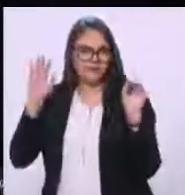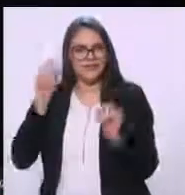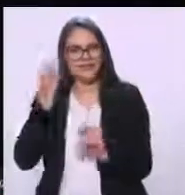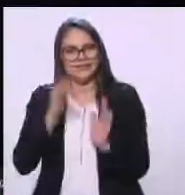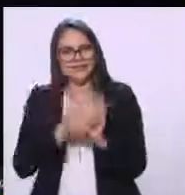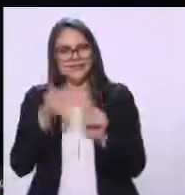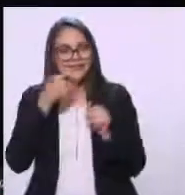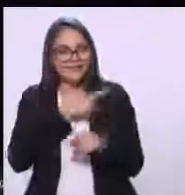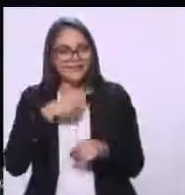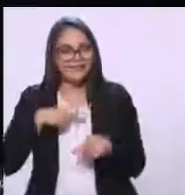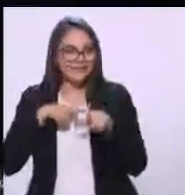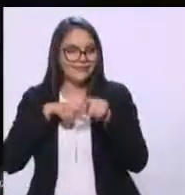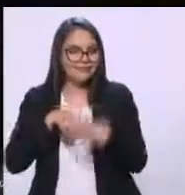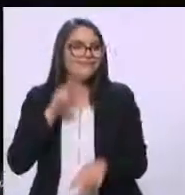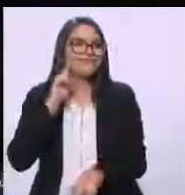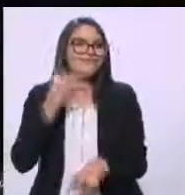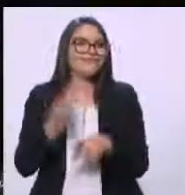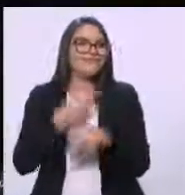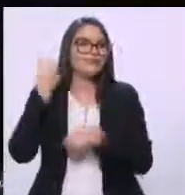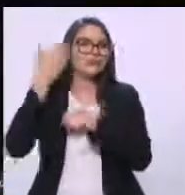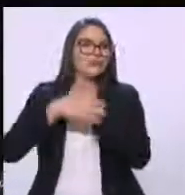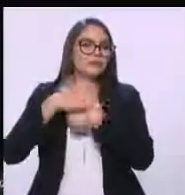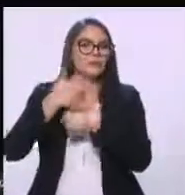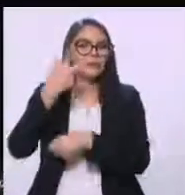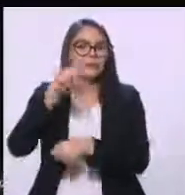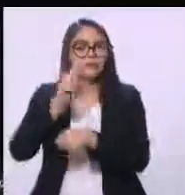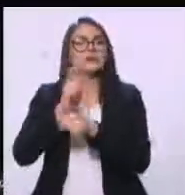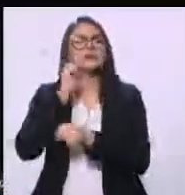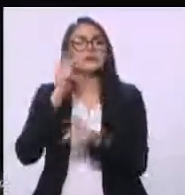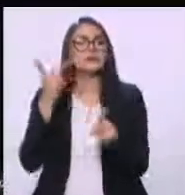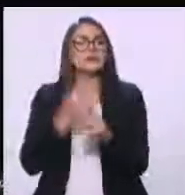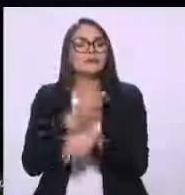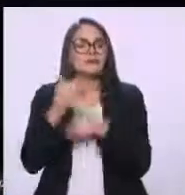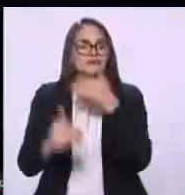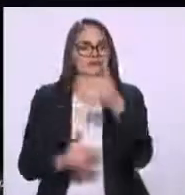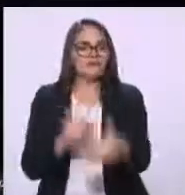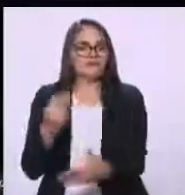hablando en 8 días sobre cómo evolucionó este asunto. Muchísimas gracias, Alberto Escorcia. Que estés muy bien.